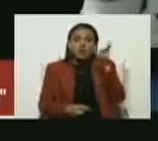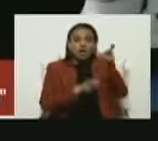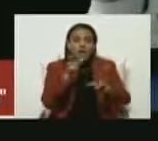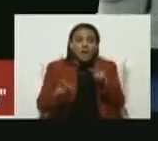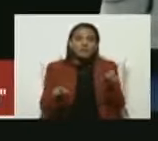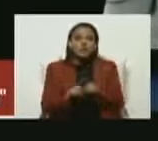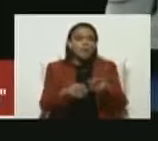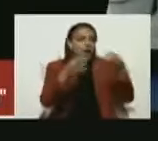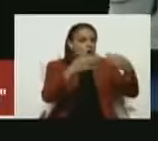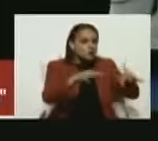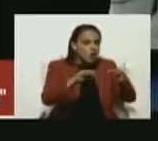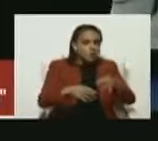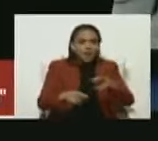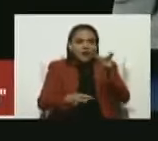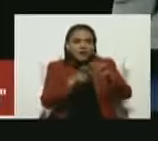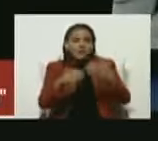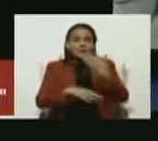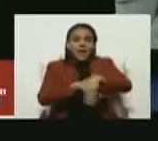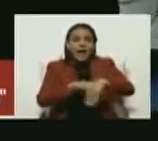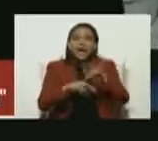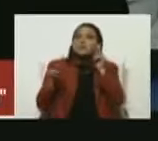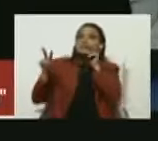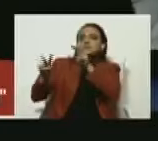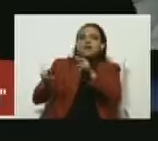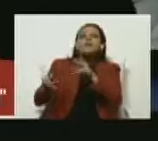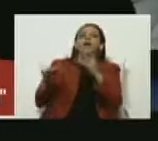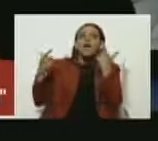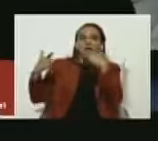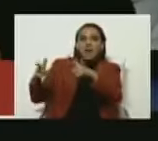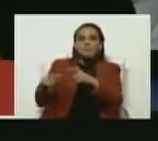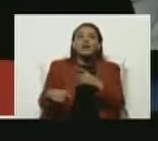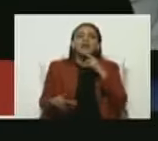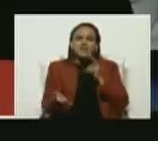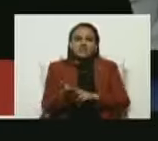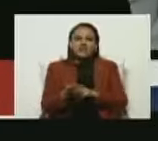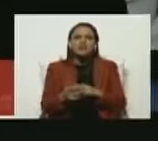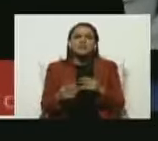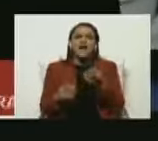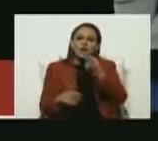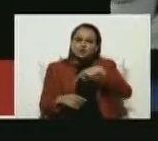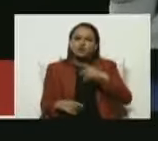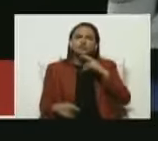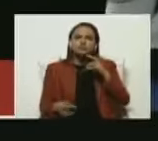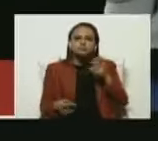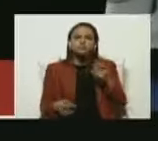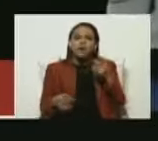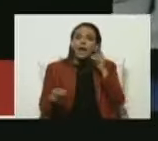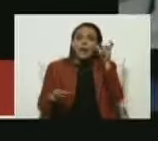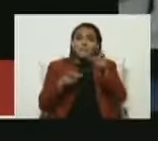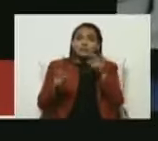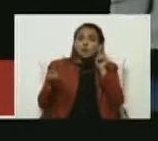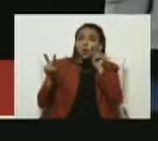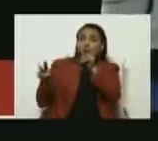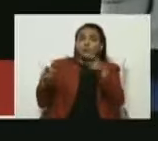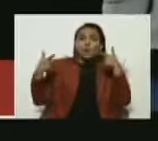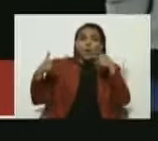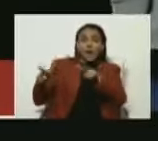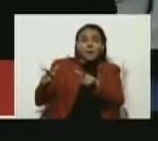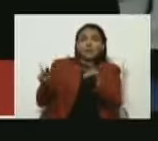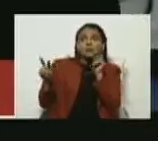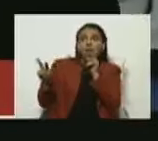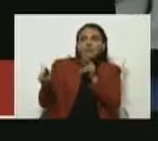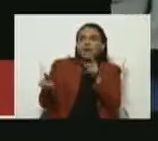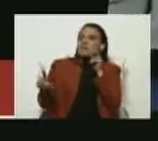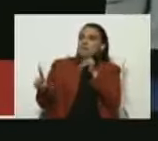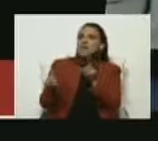mujeres comunes y corrientes, se ven allí retratados. Y estoy seguro de que muchos de los televidentes, de los espectadores contemporáneos, se